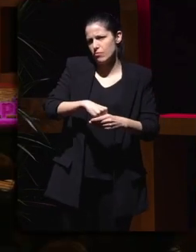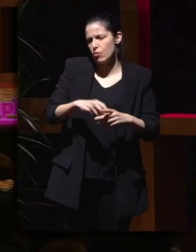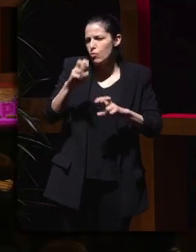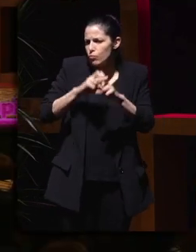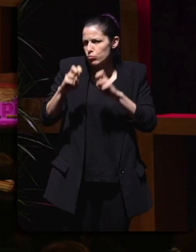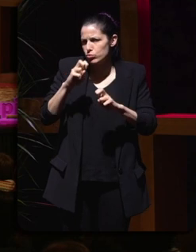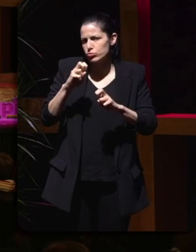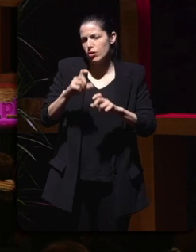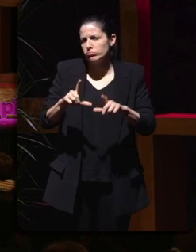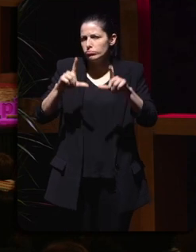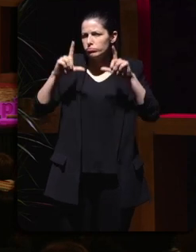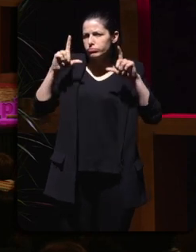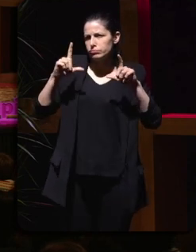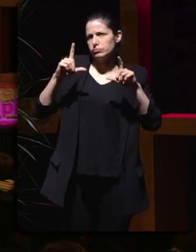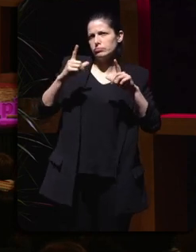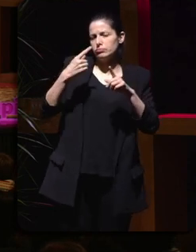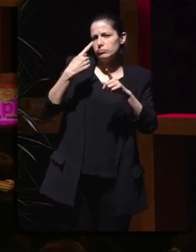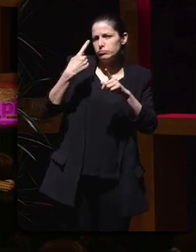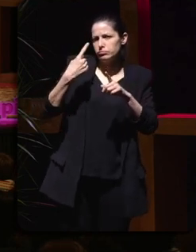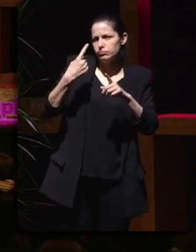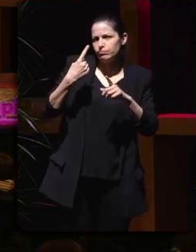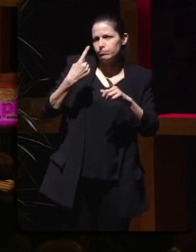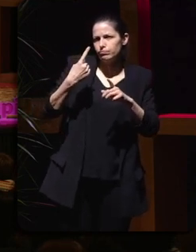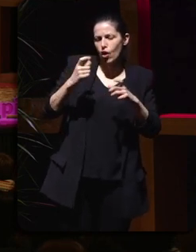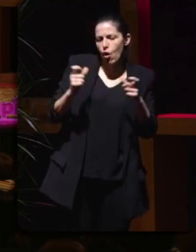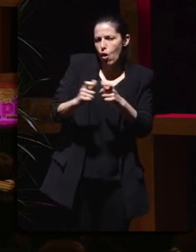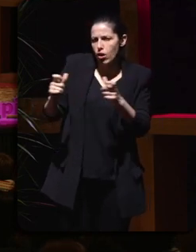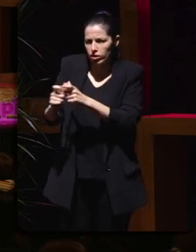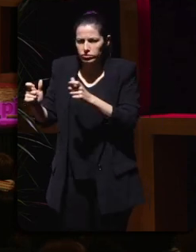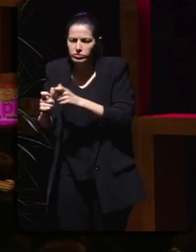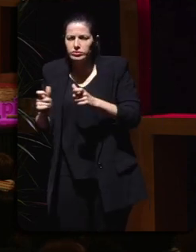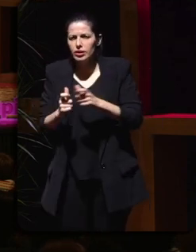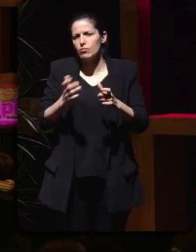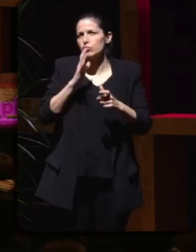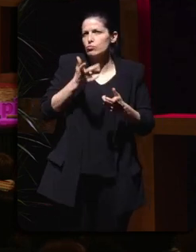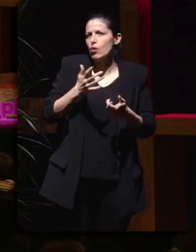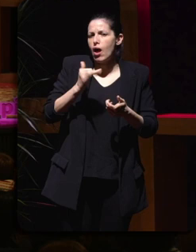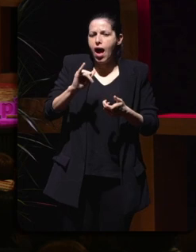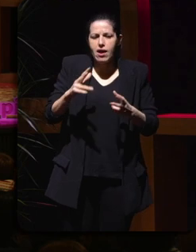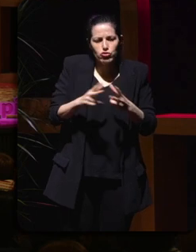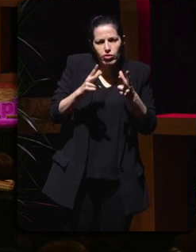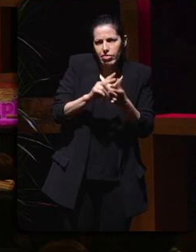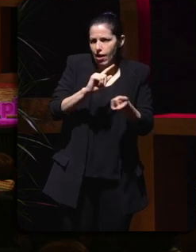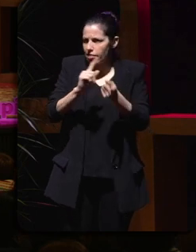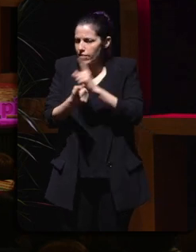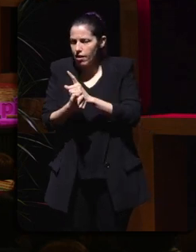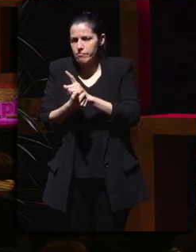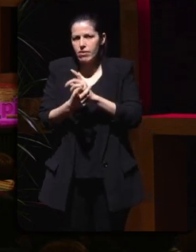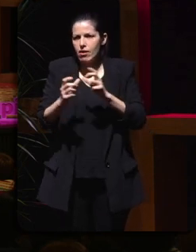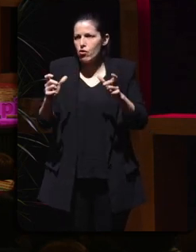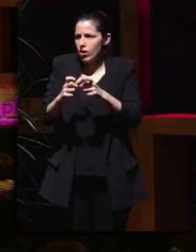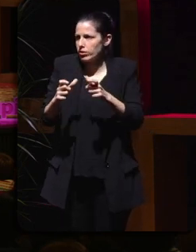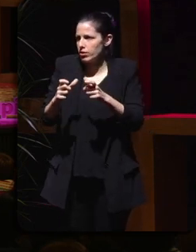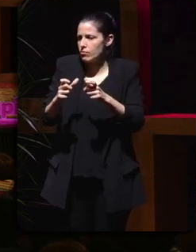o bien aparecen de manera emergente porque la sociedad cambia colectivos que antes no mirábamos y ahora